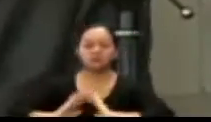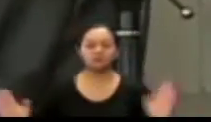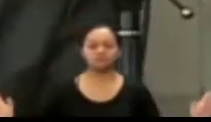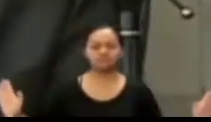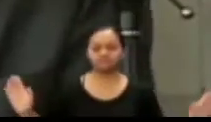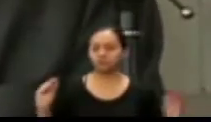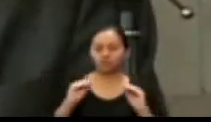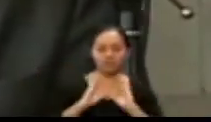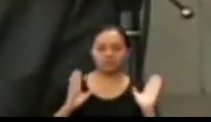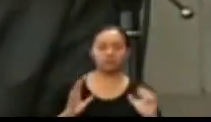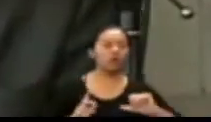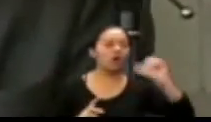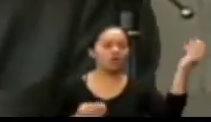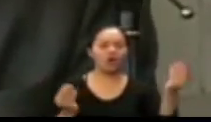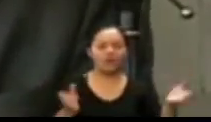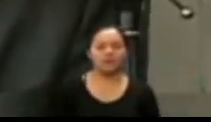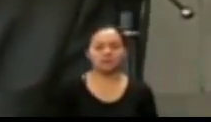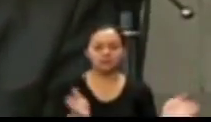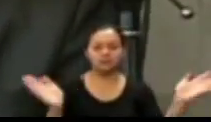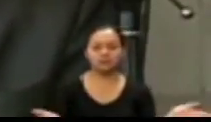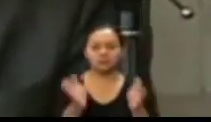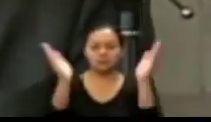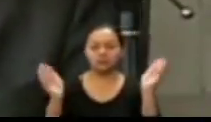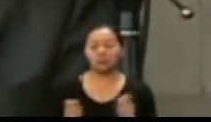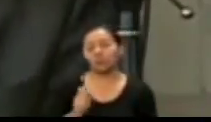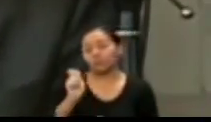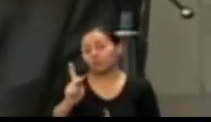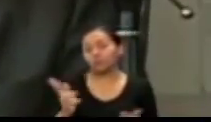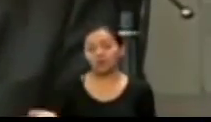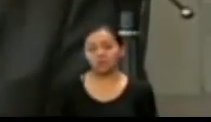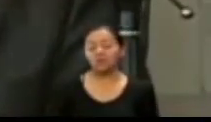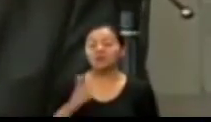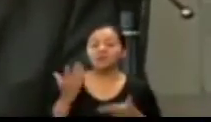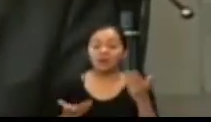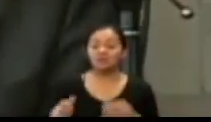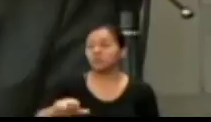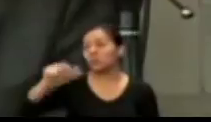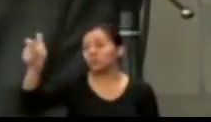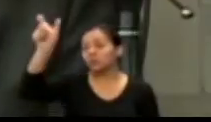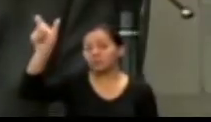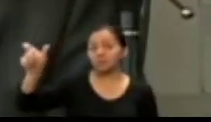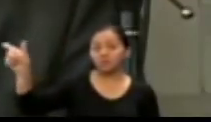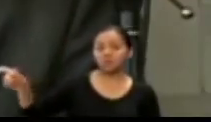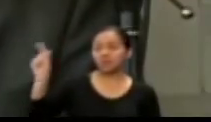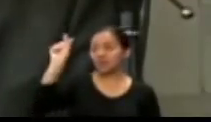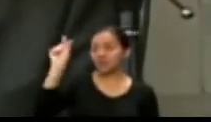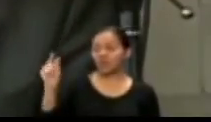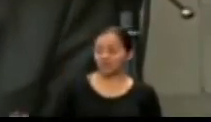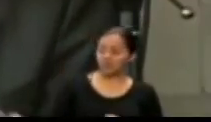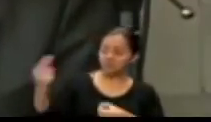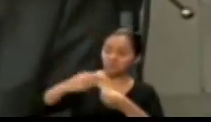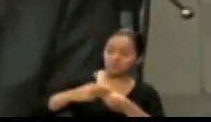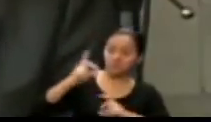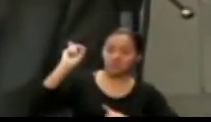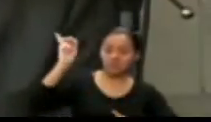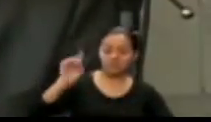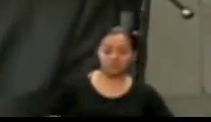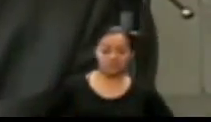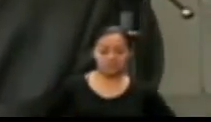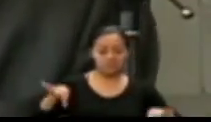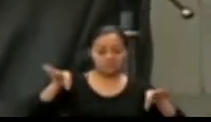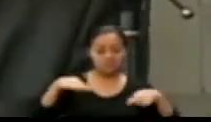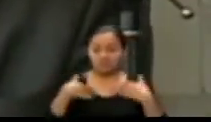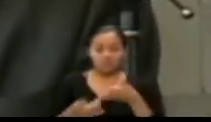posición. Pero algún día otros ciudadanos italianos que van a entrar en el Parlamento sin plata, sin mafia atrás,